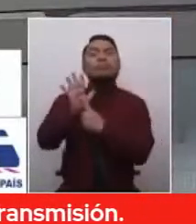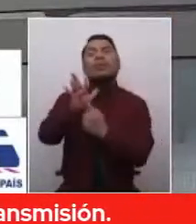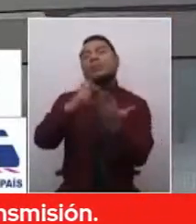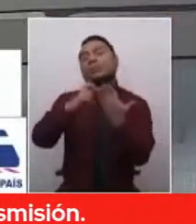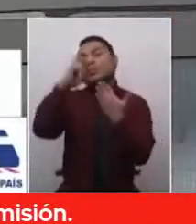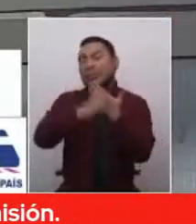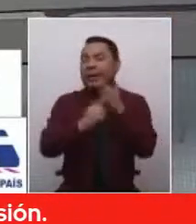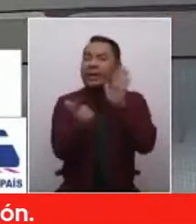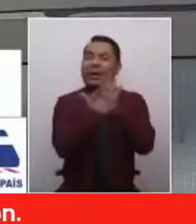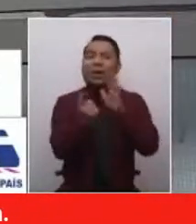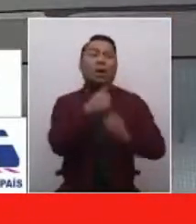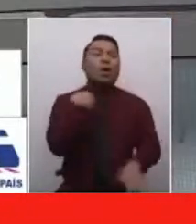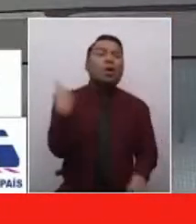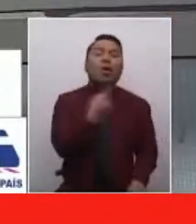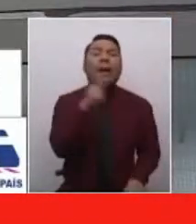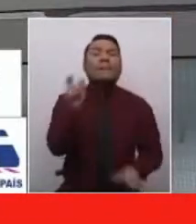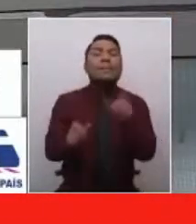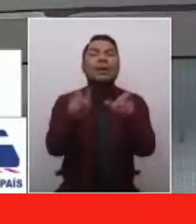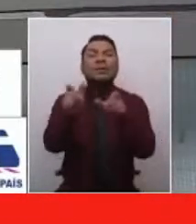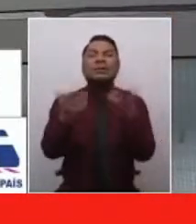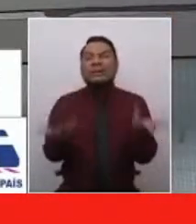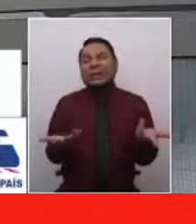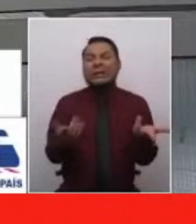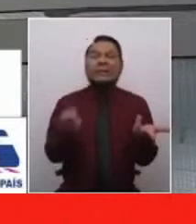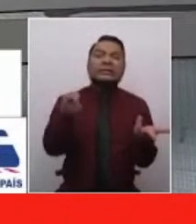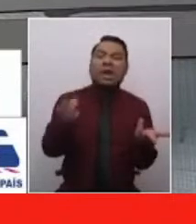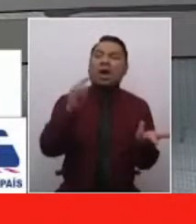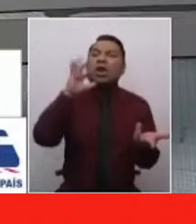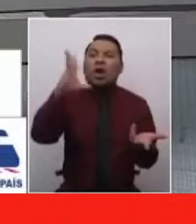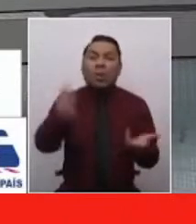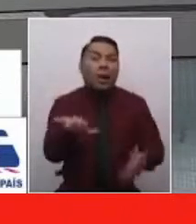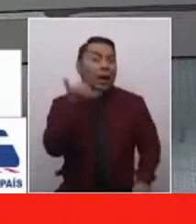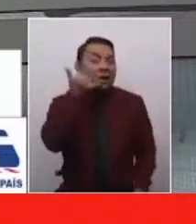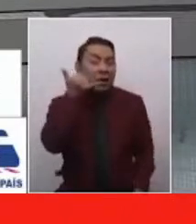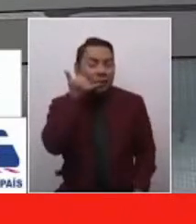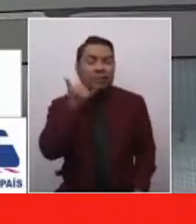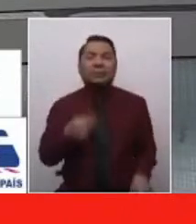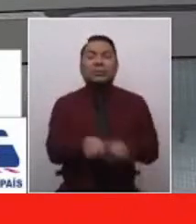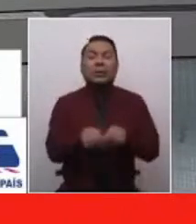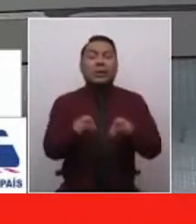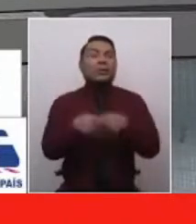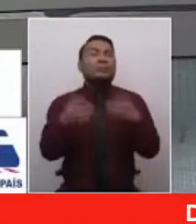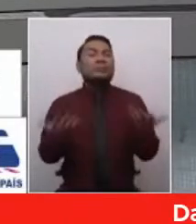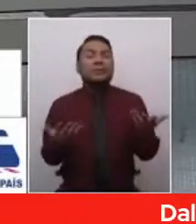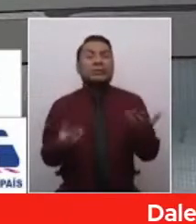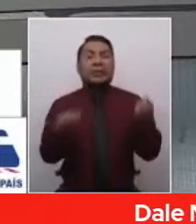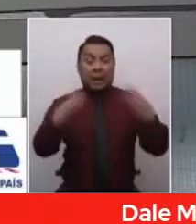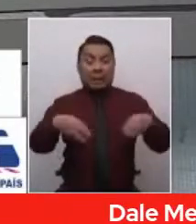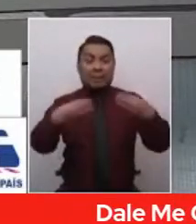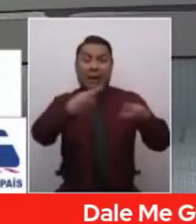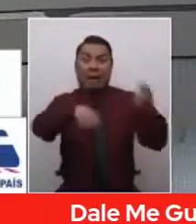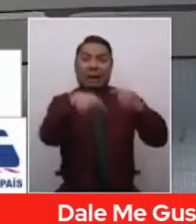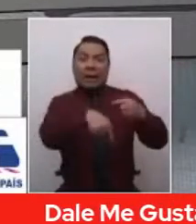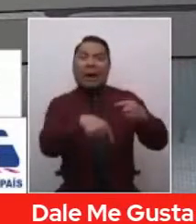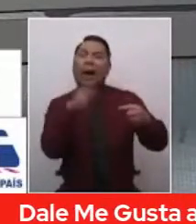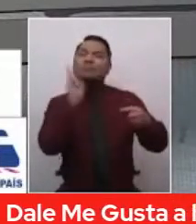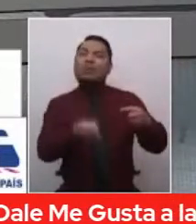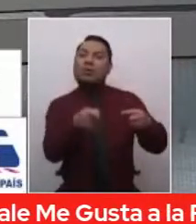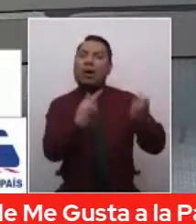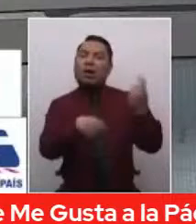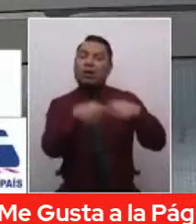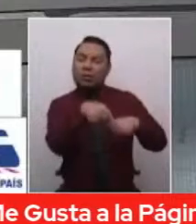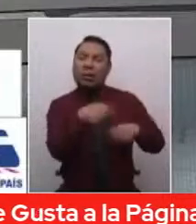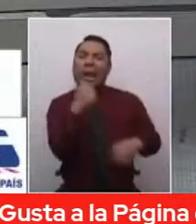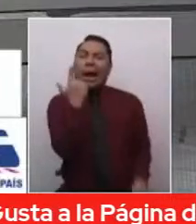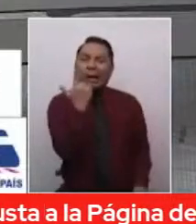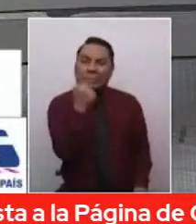proyecto de ley para que todos aquellos delitos por robo de celulares, mercados ilegales de